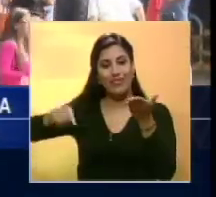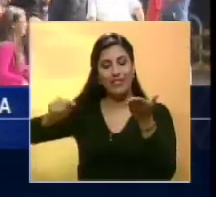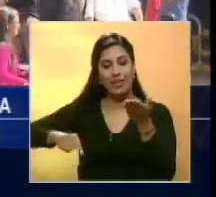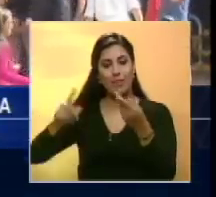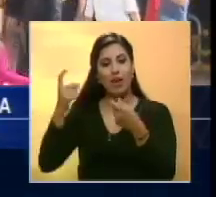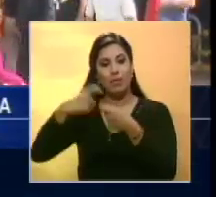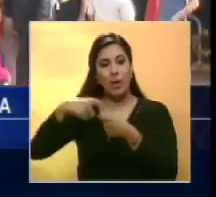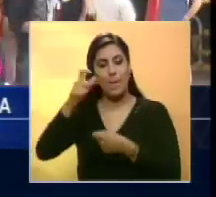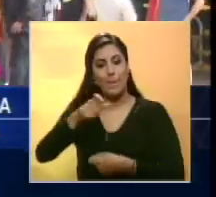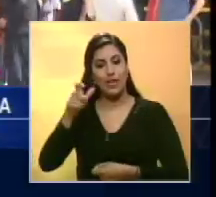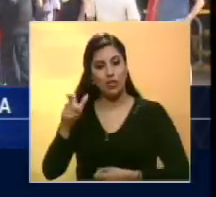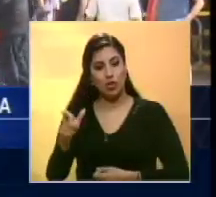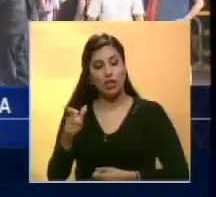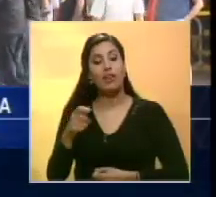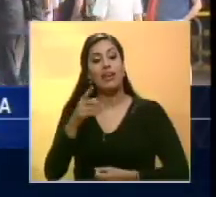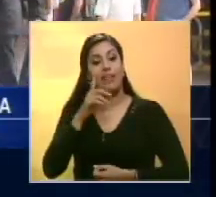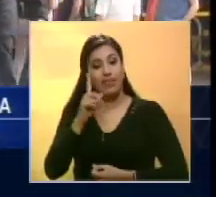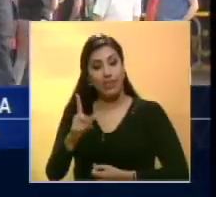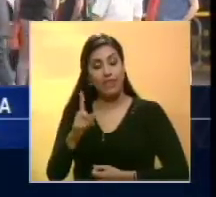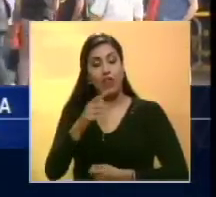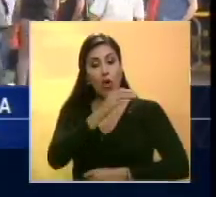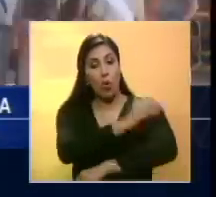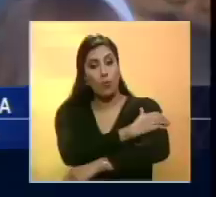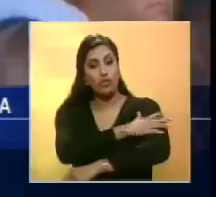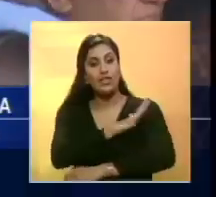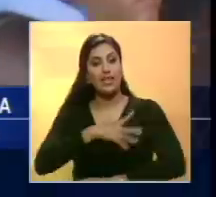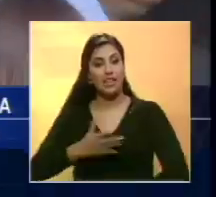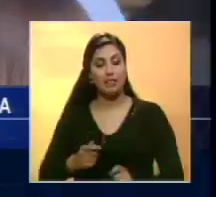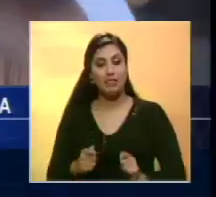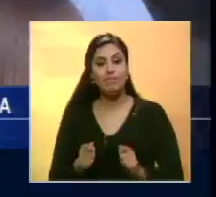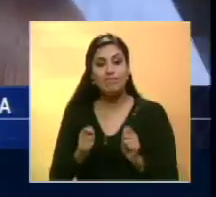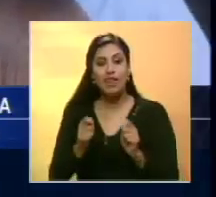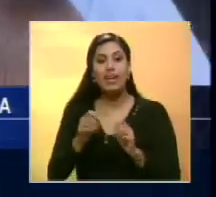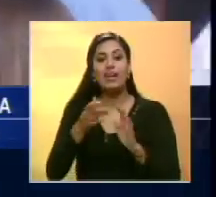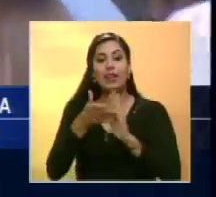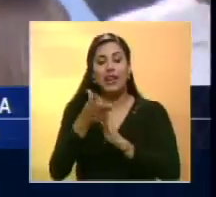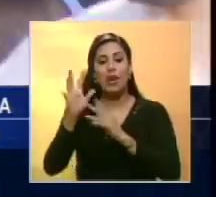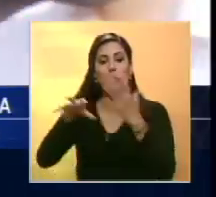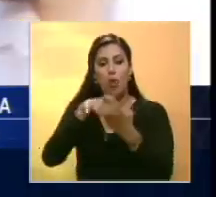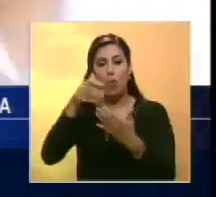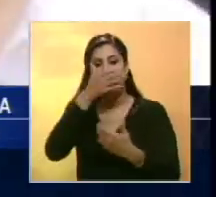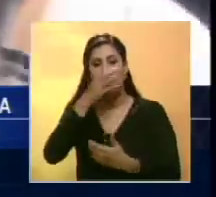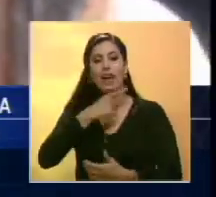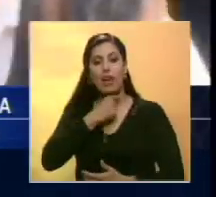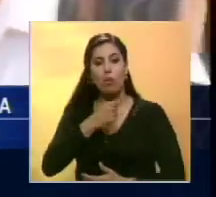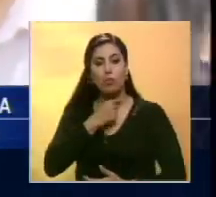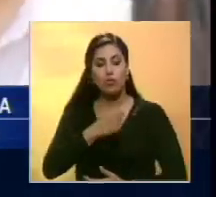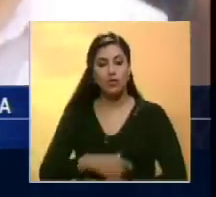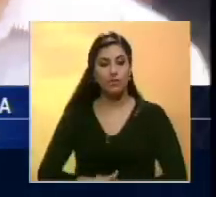colegas parlamentarios. Insistió en que la oposición pretende continuar con las llamadas guarimbas.